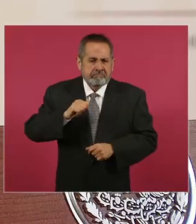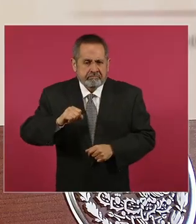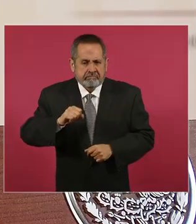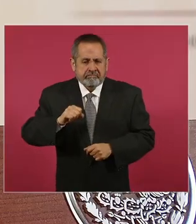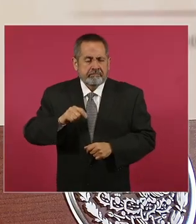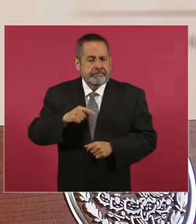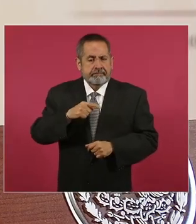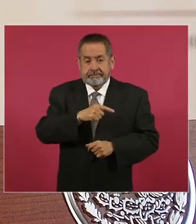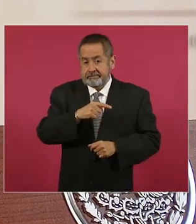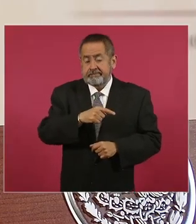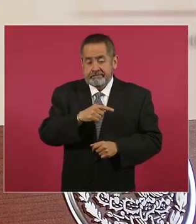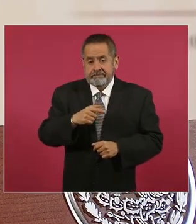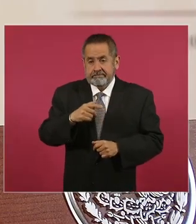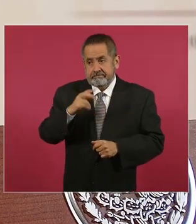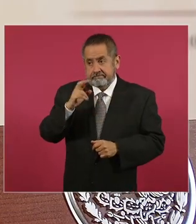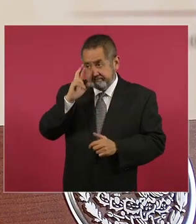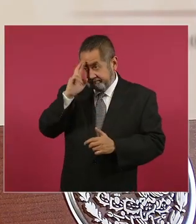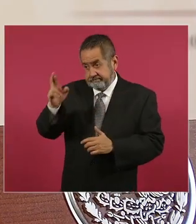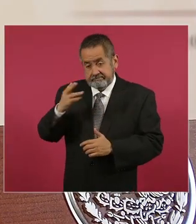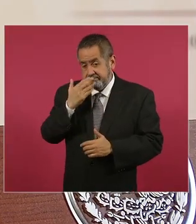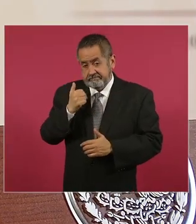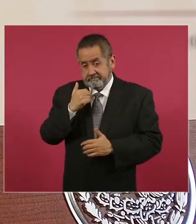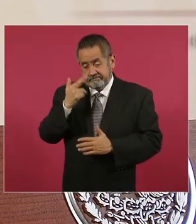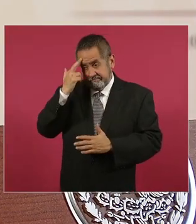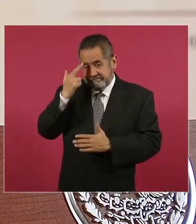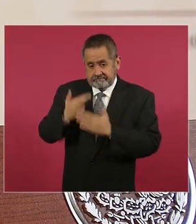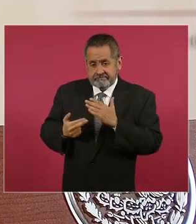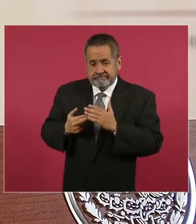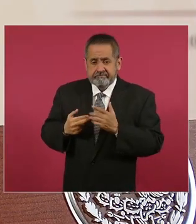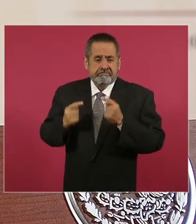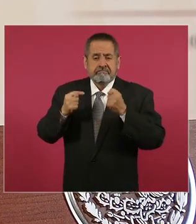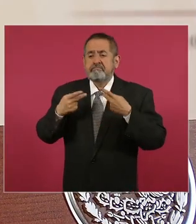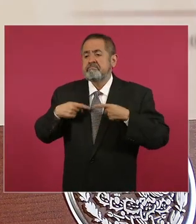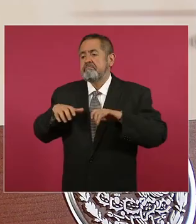de respeto a la voluntad